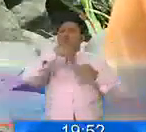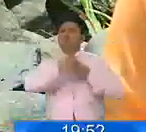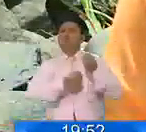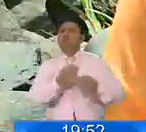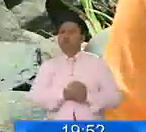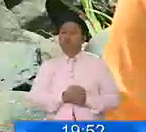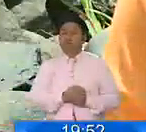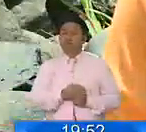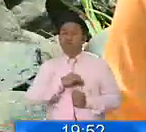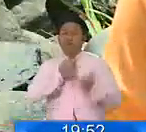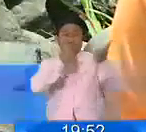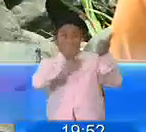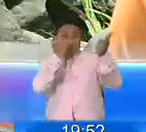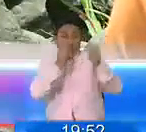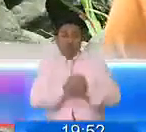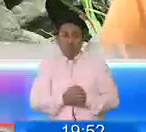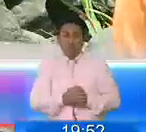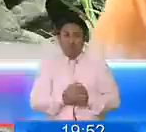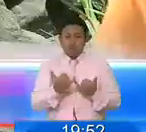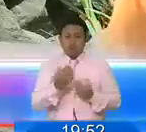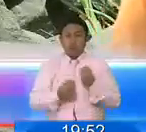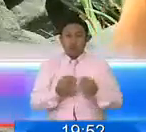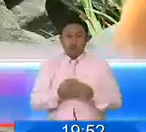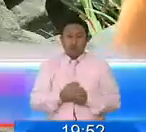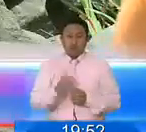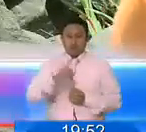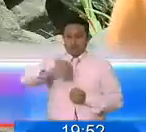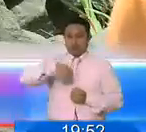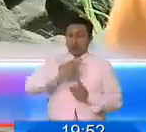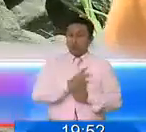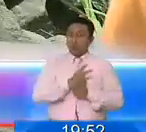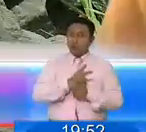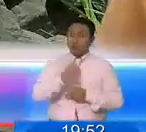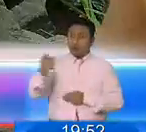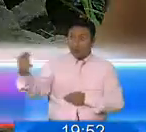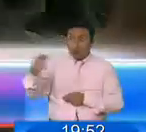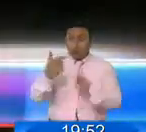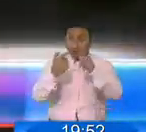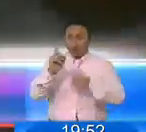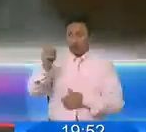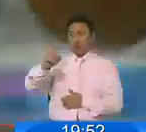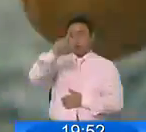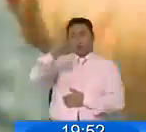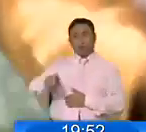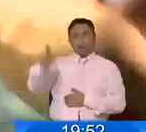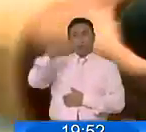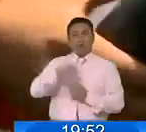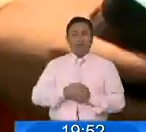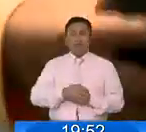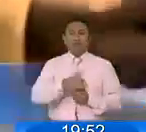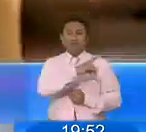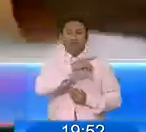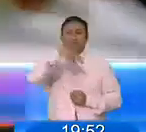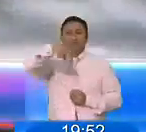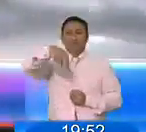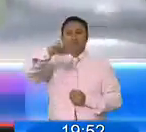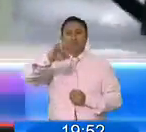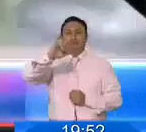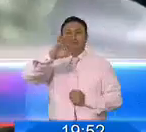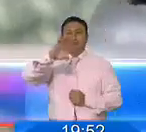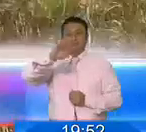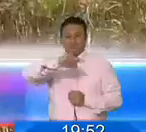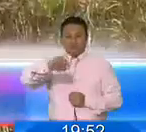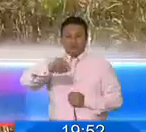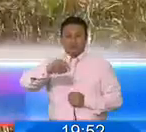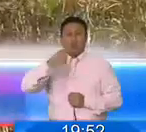mataba esperamos una vez dejamos que nos maten y thirteen vila después que su padre le obsequió los